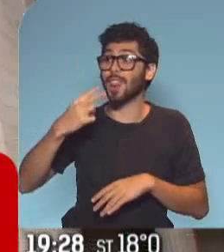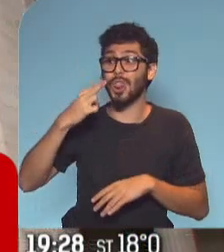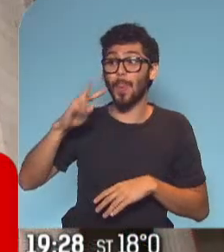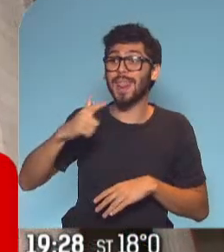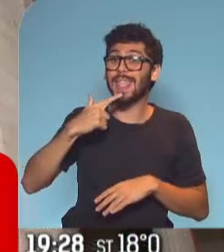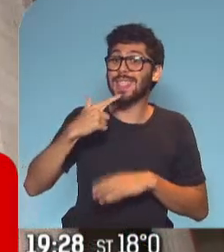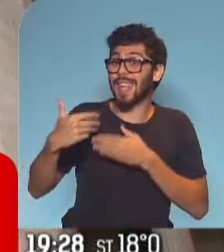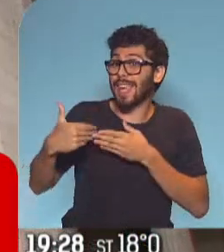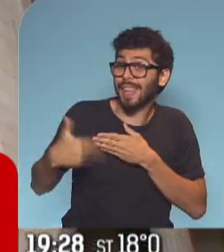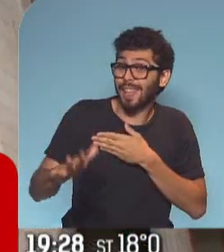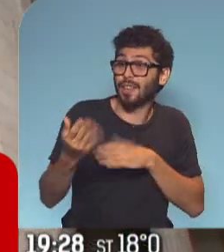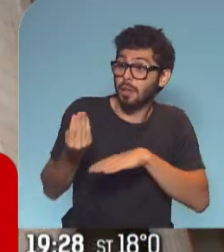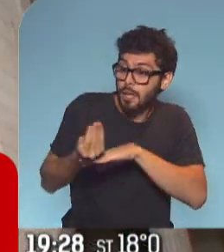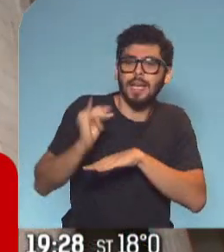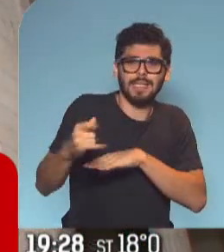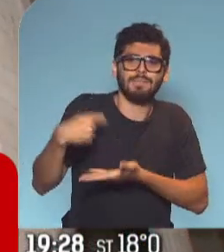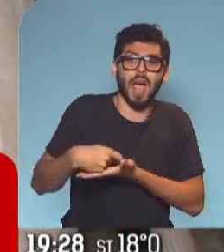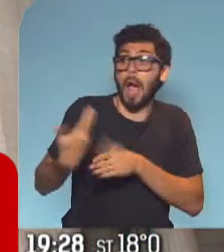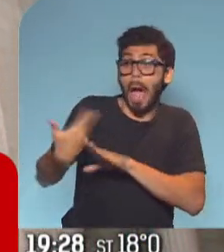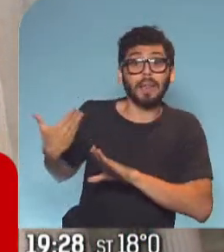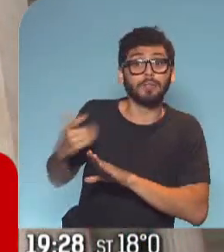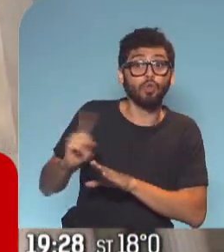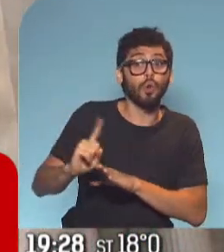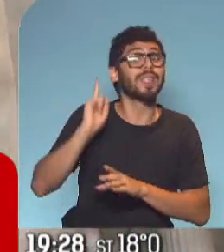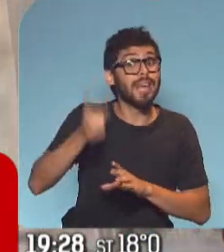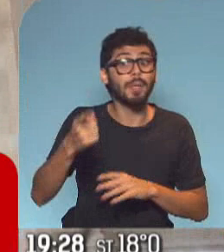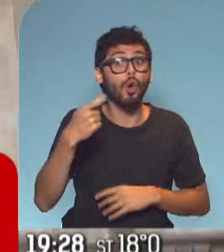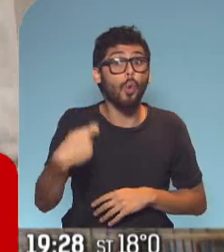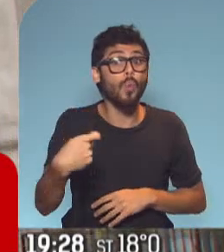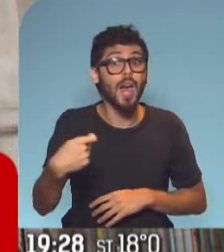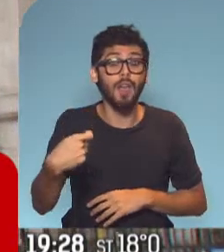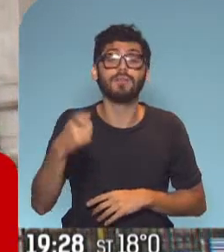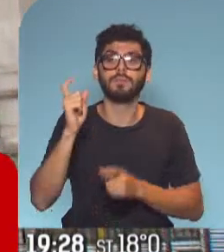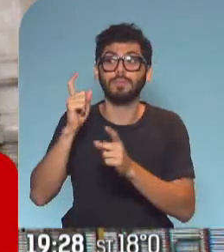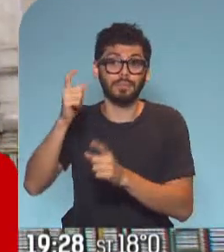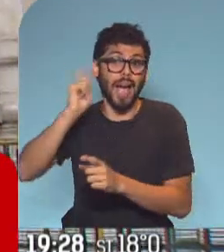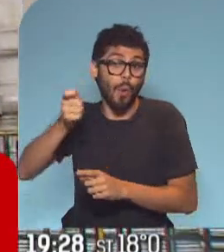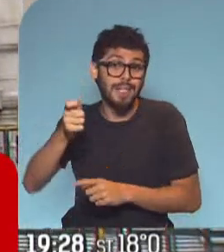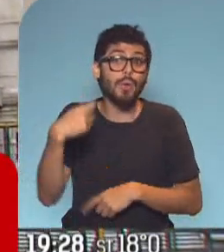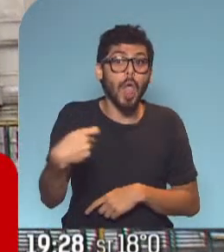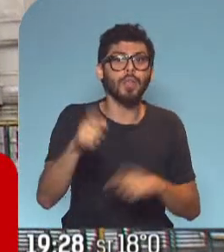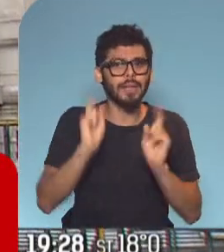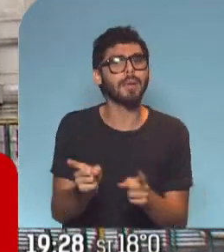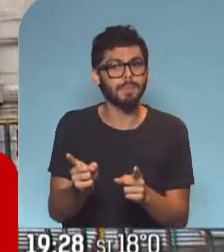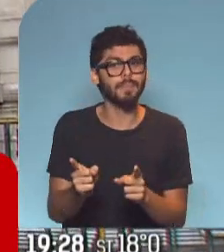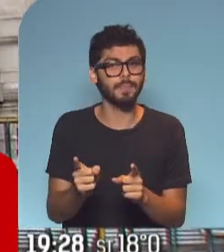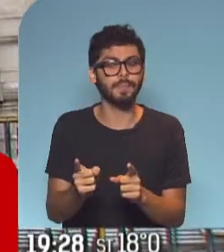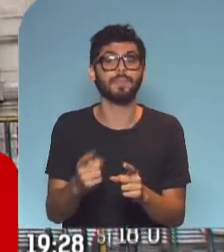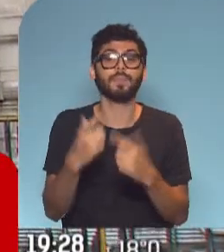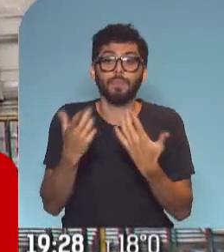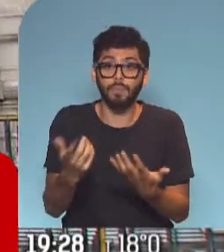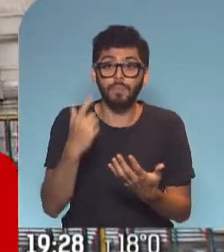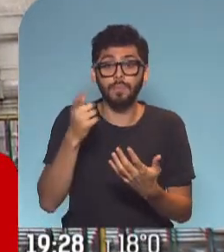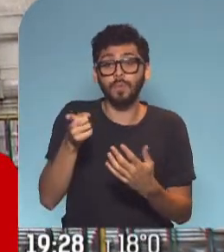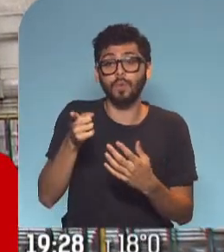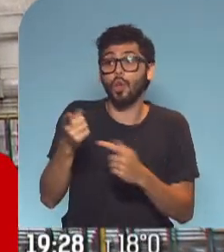y los segundos que también afectan las jubilaciones de jubilados qué significa esto que conecta y también se va a calcular ganancias se va a